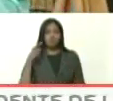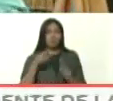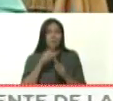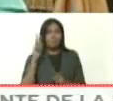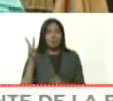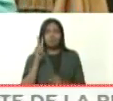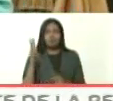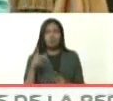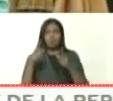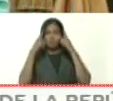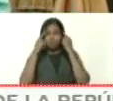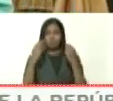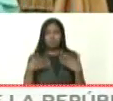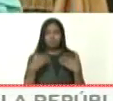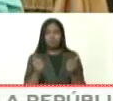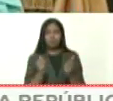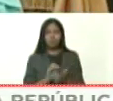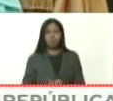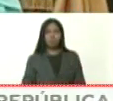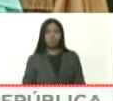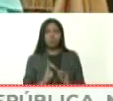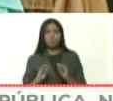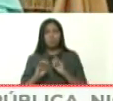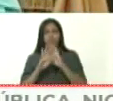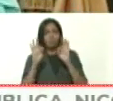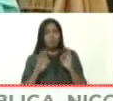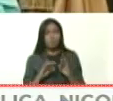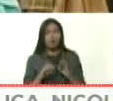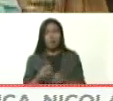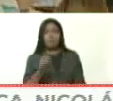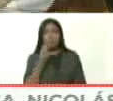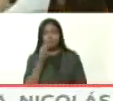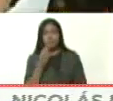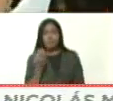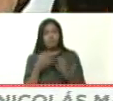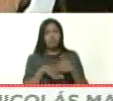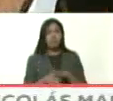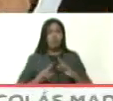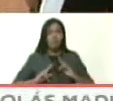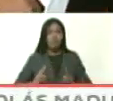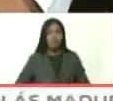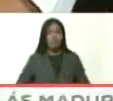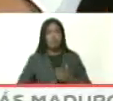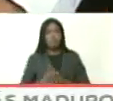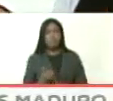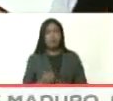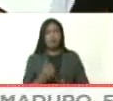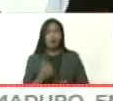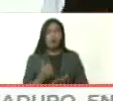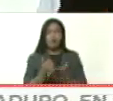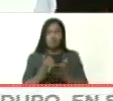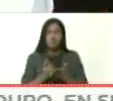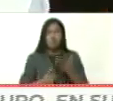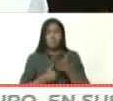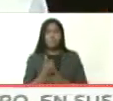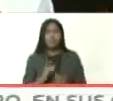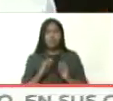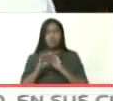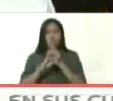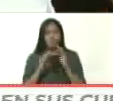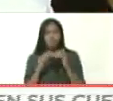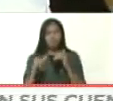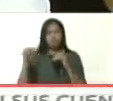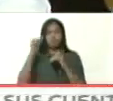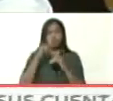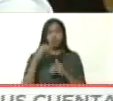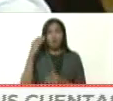profesionales de salud, con un nuevo concepto de la medicina integral, humanista, solidaria, comunitaria, y con el mayor